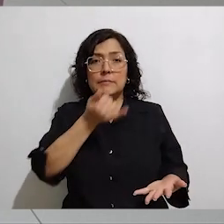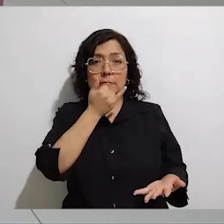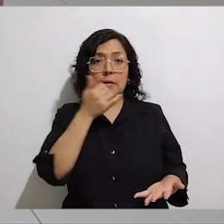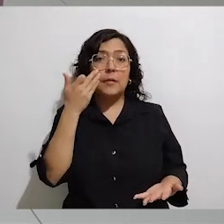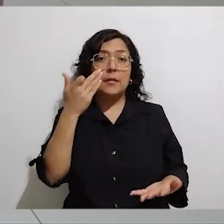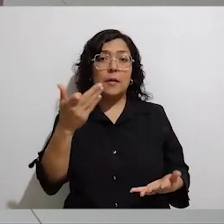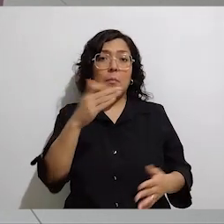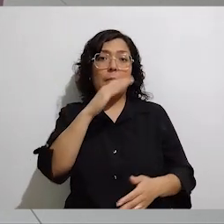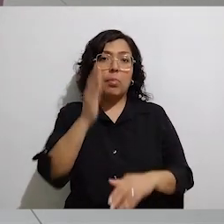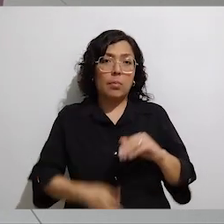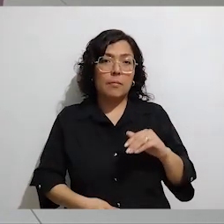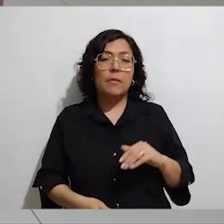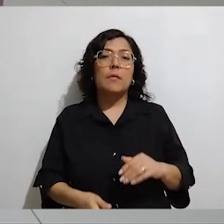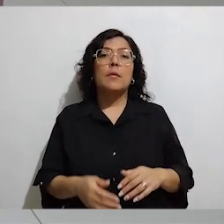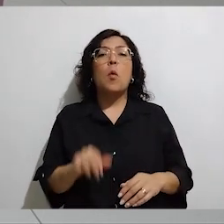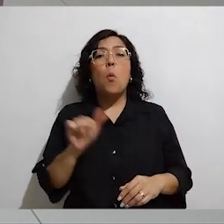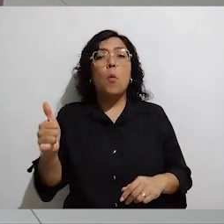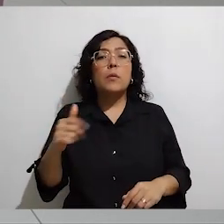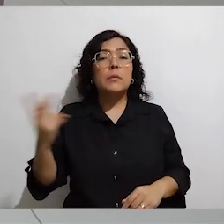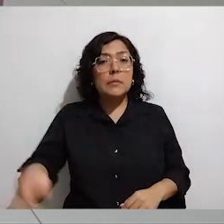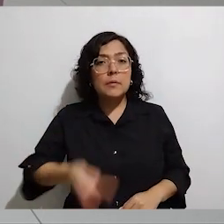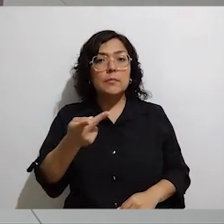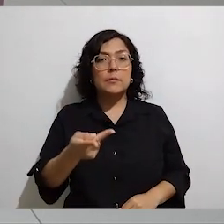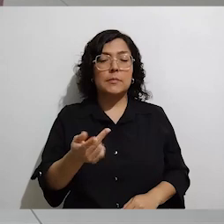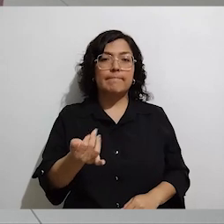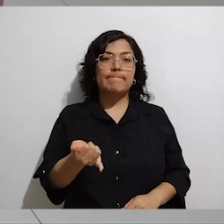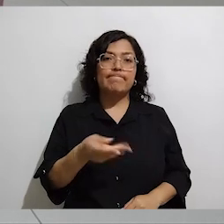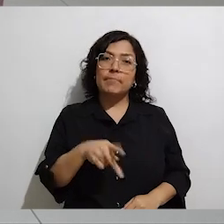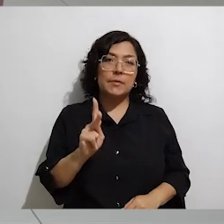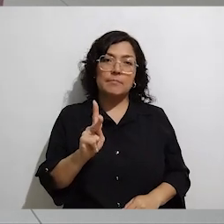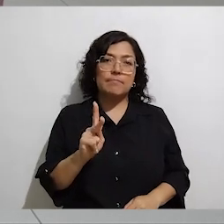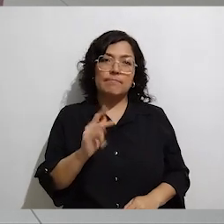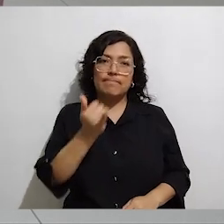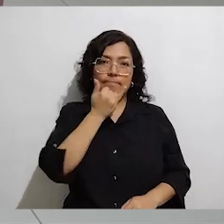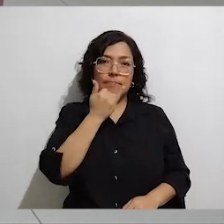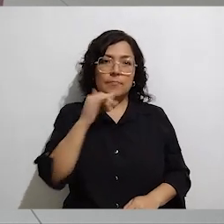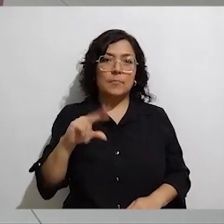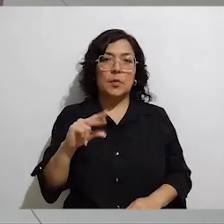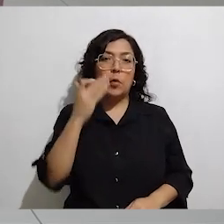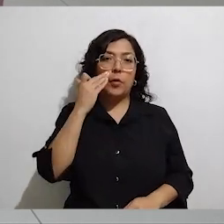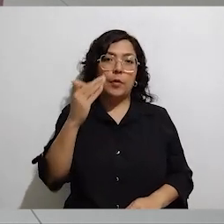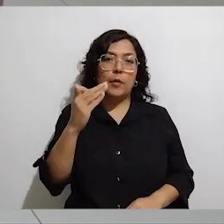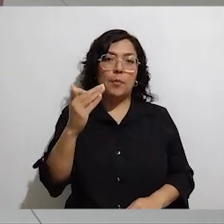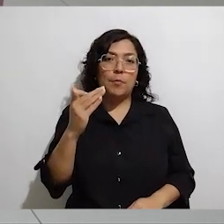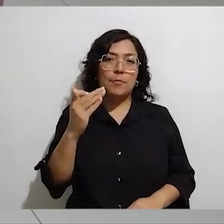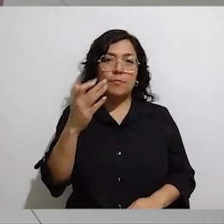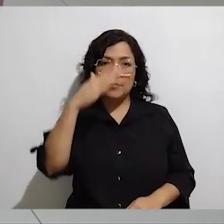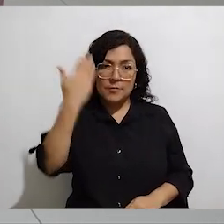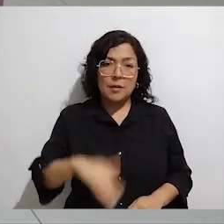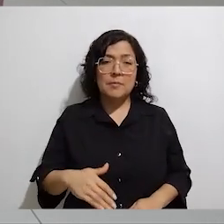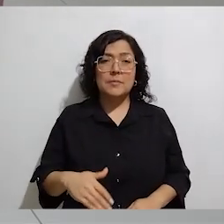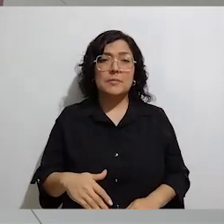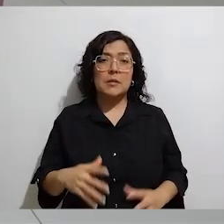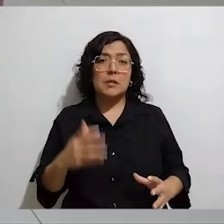acabando el tiempo. Teníamos por ahí todavía otra pregunta ahí, pero vamos ya a concluir aquí. El tiempo aquí en los